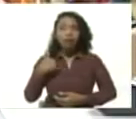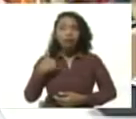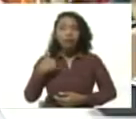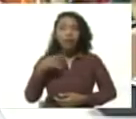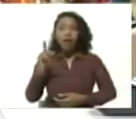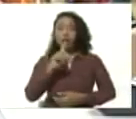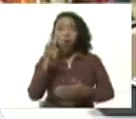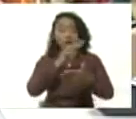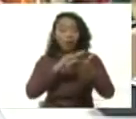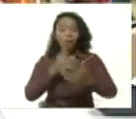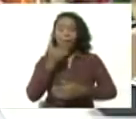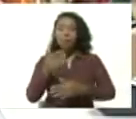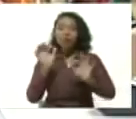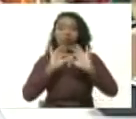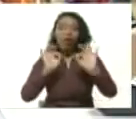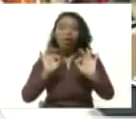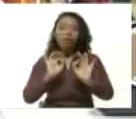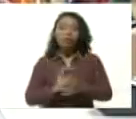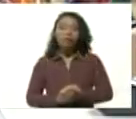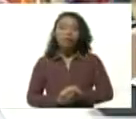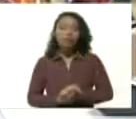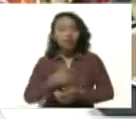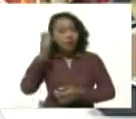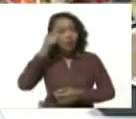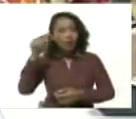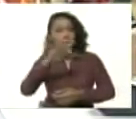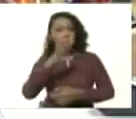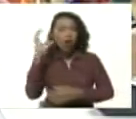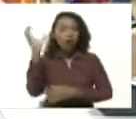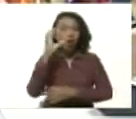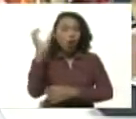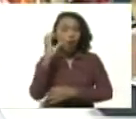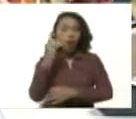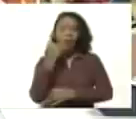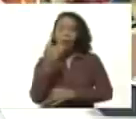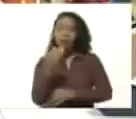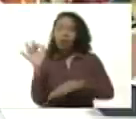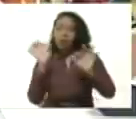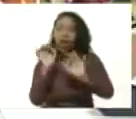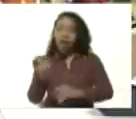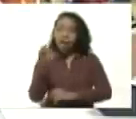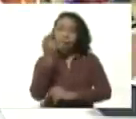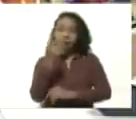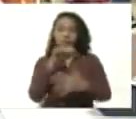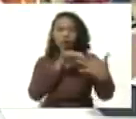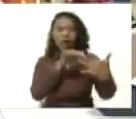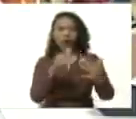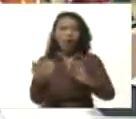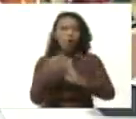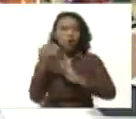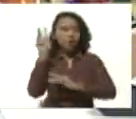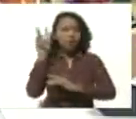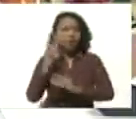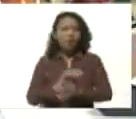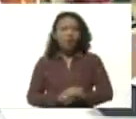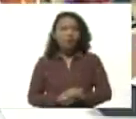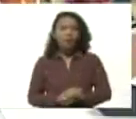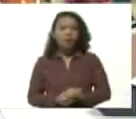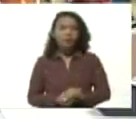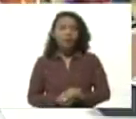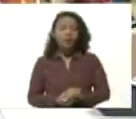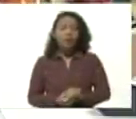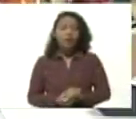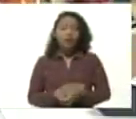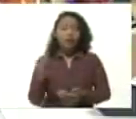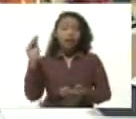no le hemos permitido. Ni el pueblo colombiano le permitiría jamás una guerra contra Venezuela. Y ha